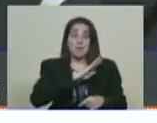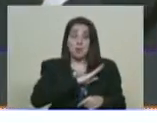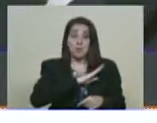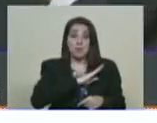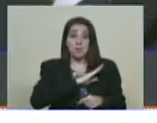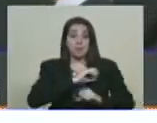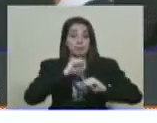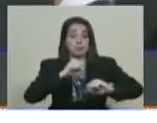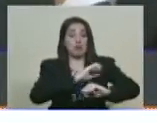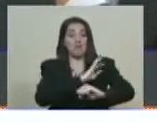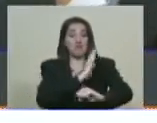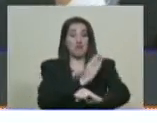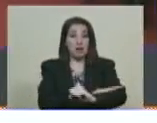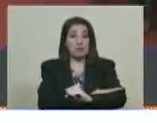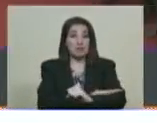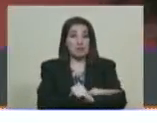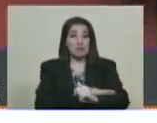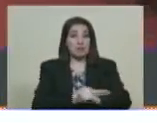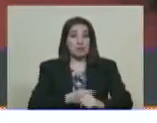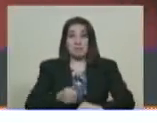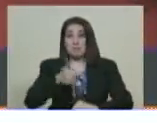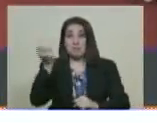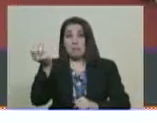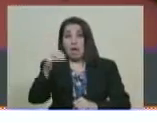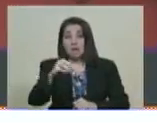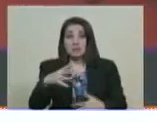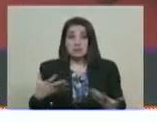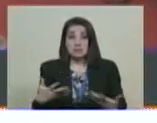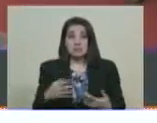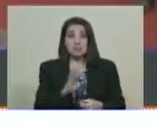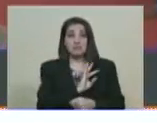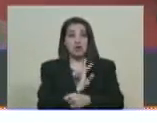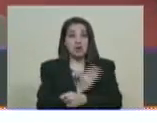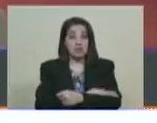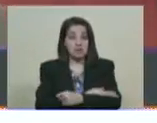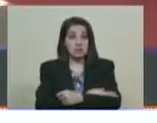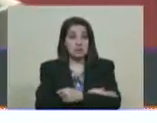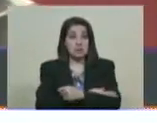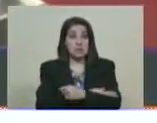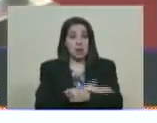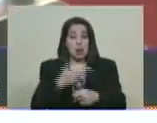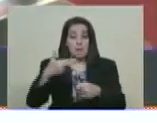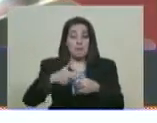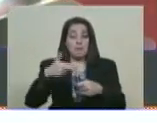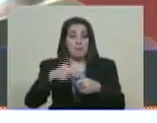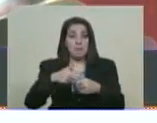poderosa aún, que viene a fortalecer el Petro como moneda